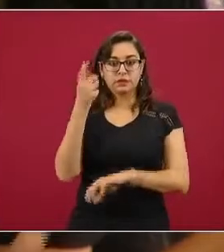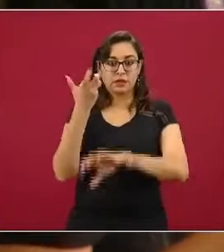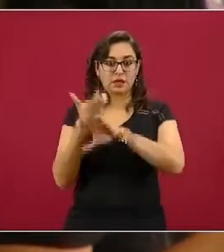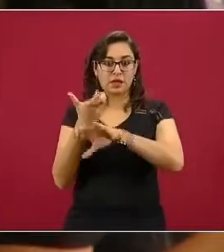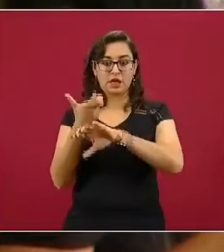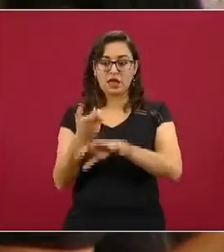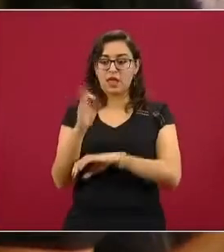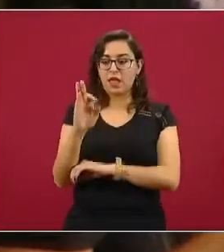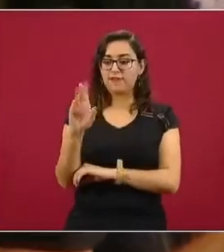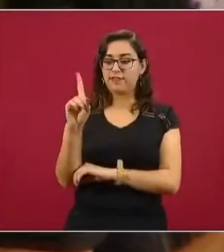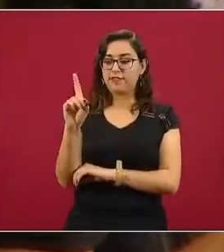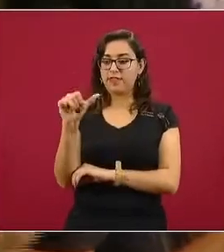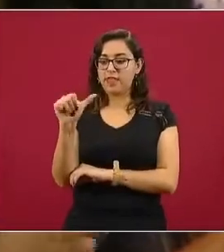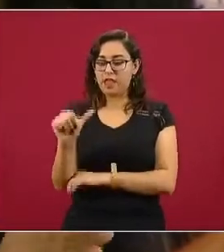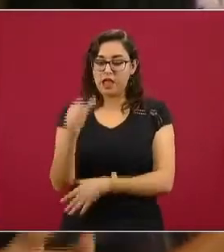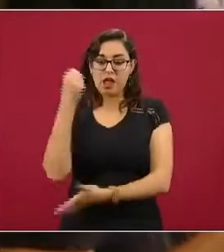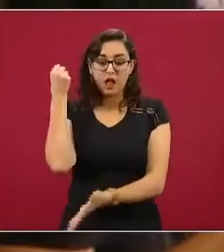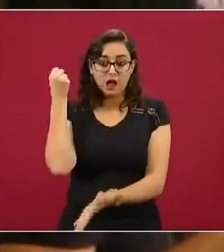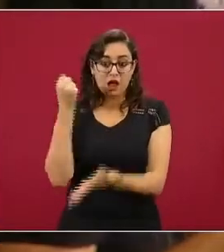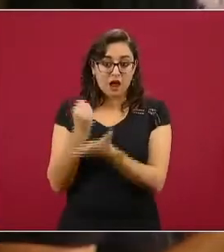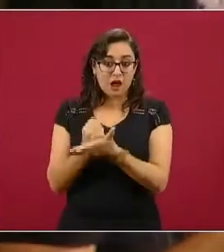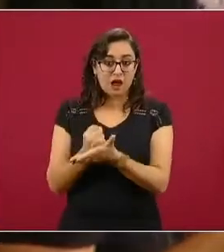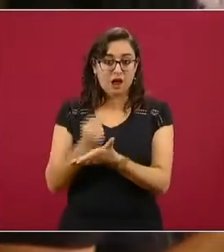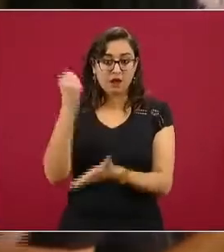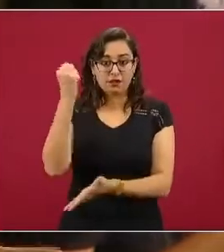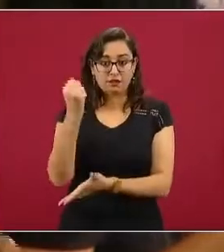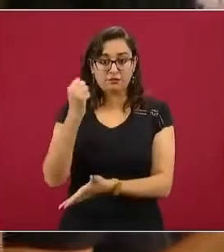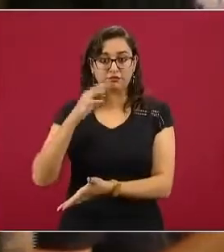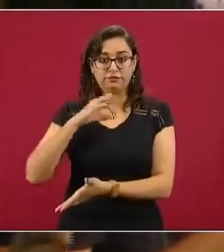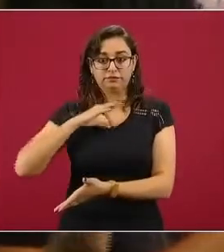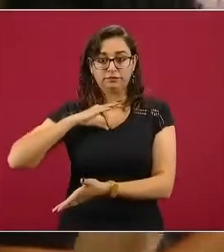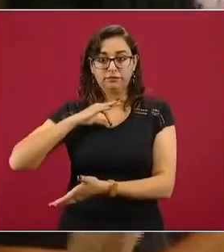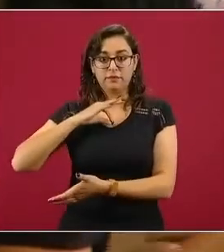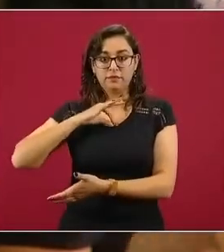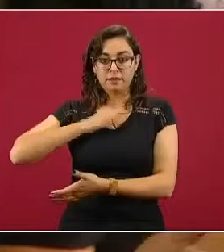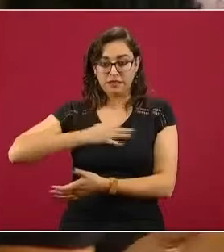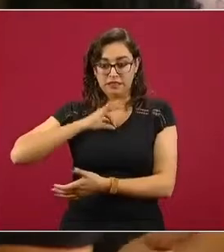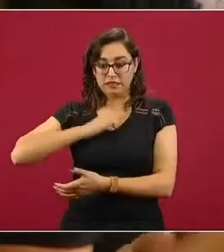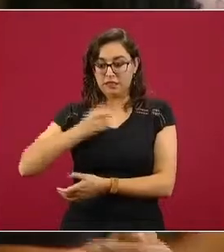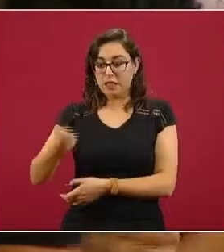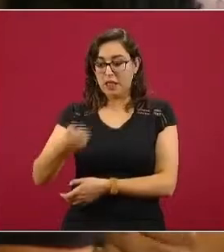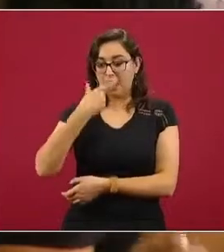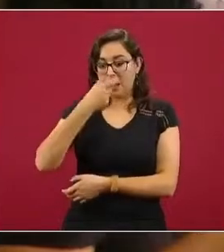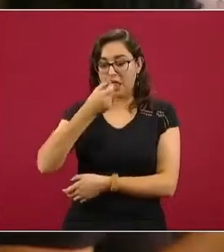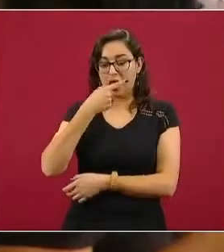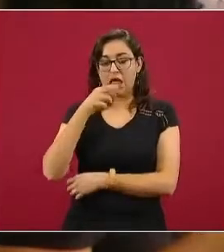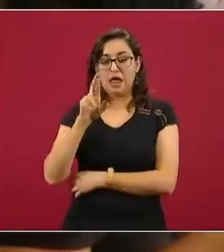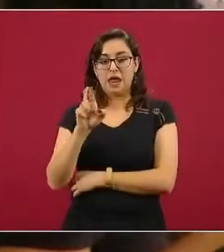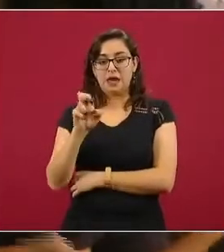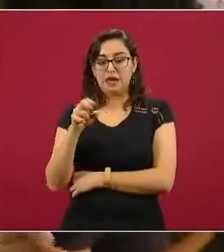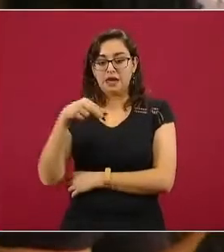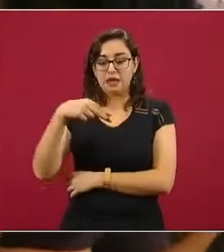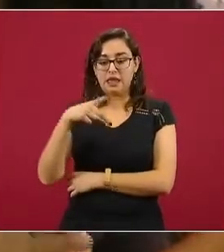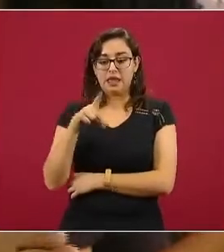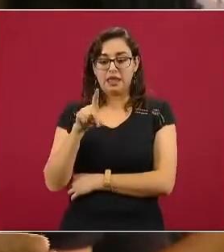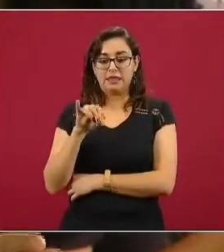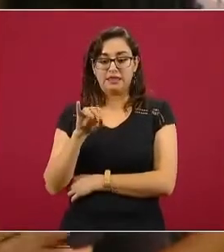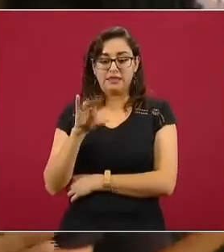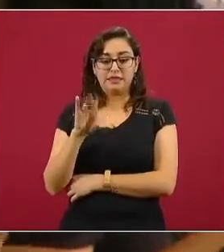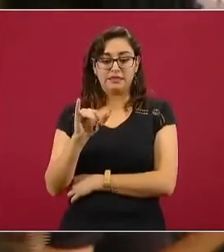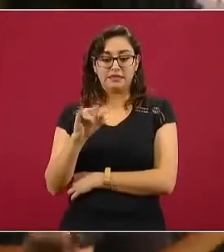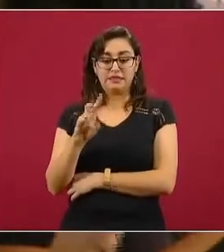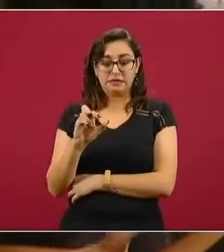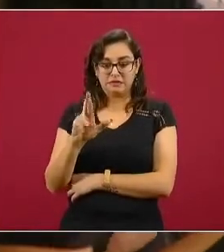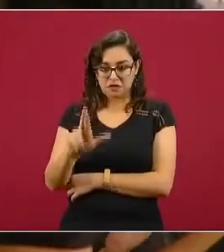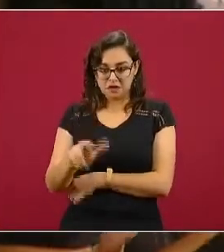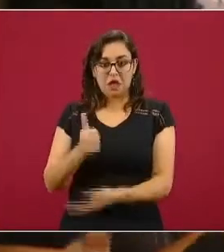la FDA, aprobó el antiviral Remdesivir como un tratamiento contra COVID-19. La pregunta